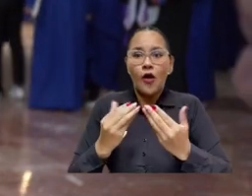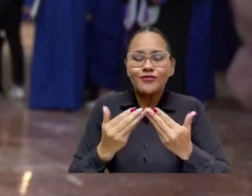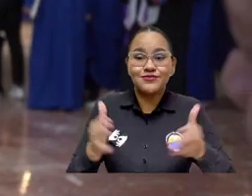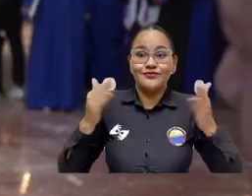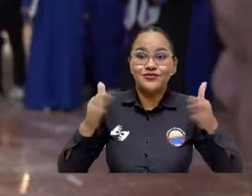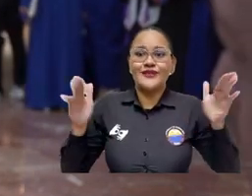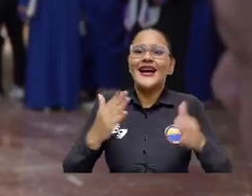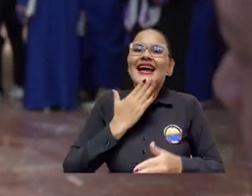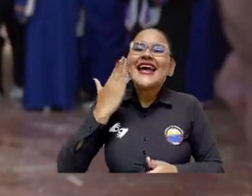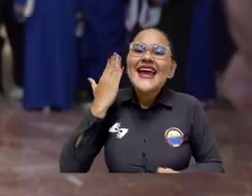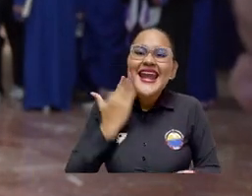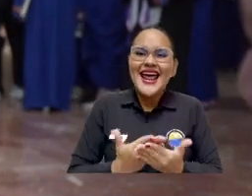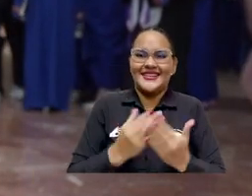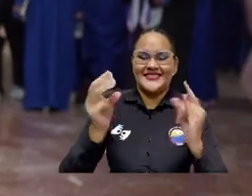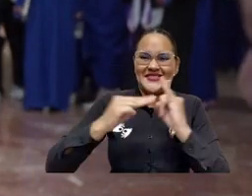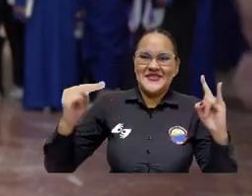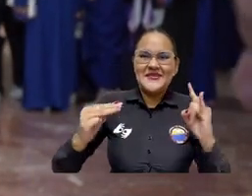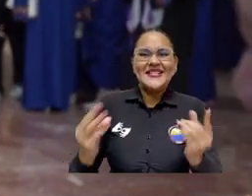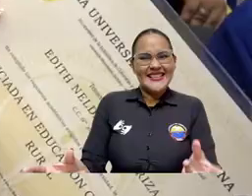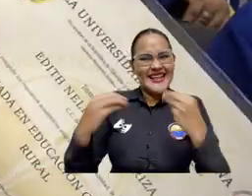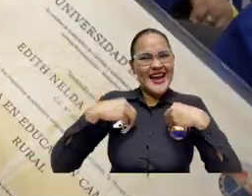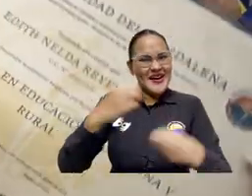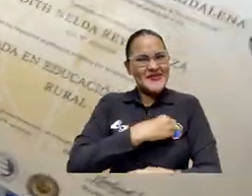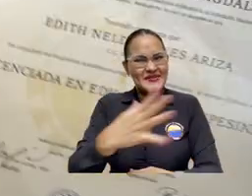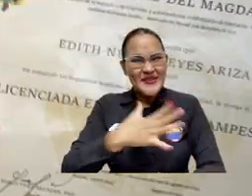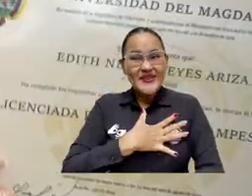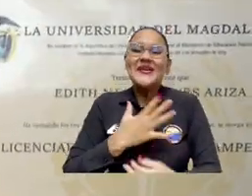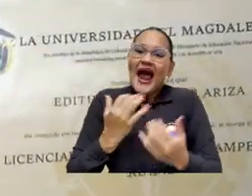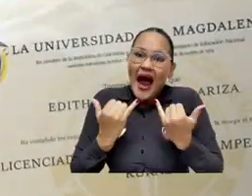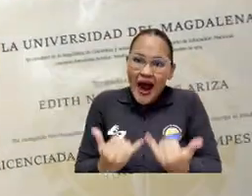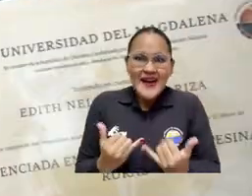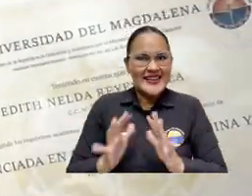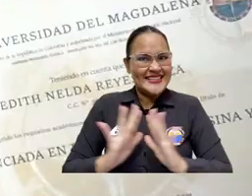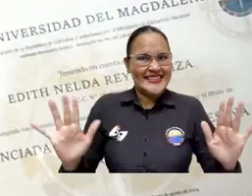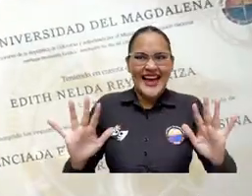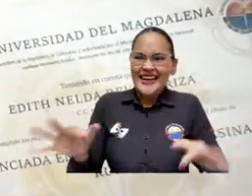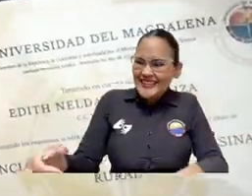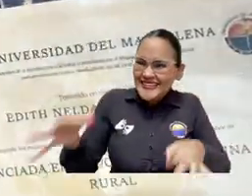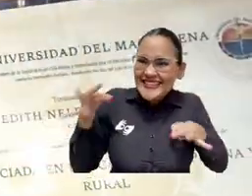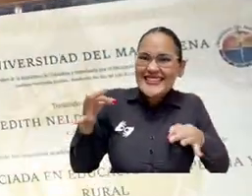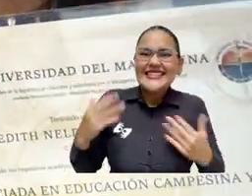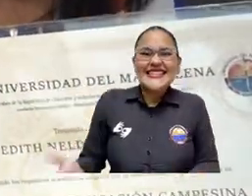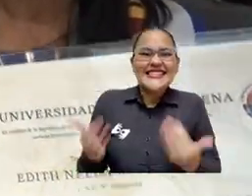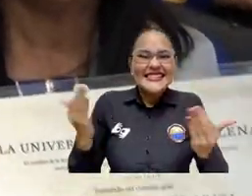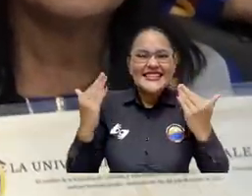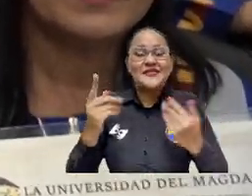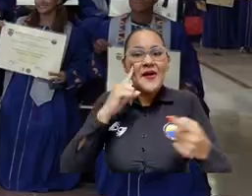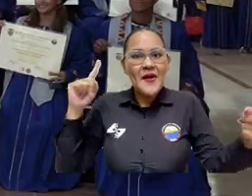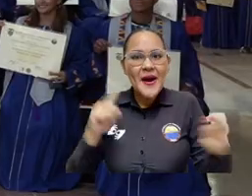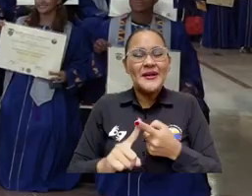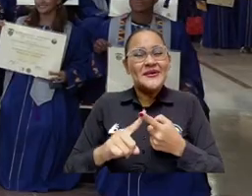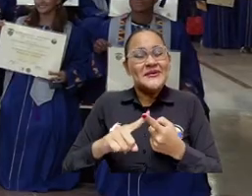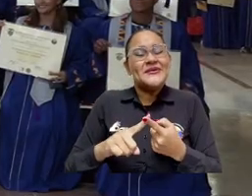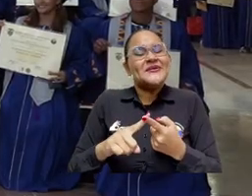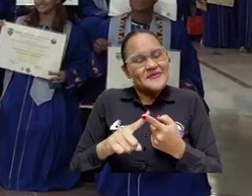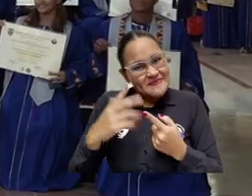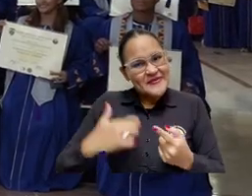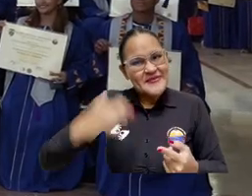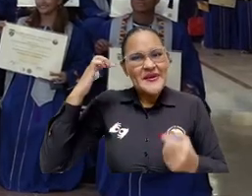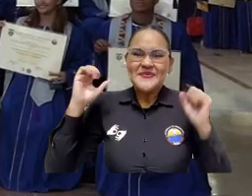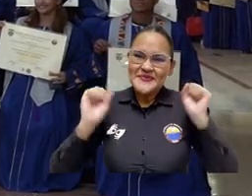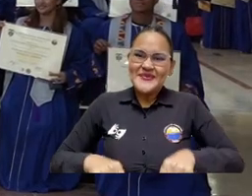instituciones como la universidad de Magdalena aquí estamos recogiendo los frutos que nos motivan a seguir